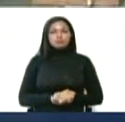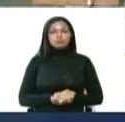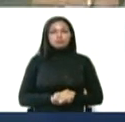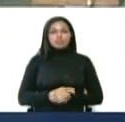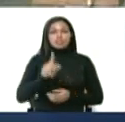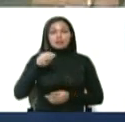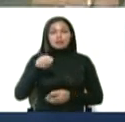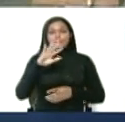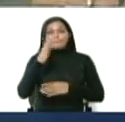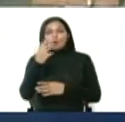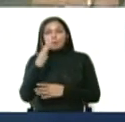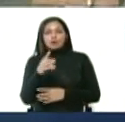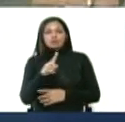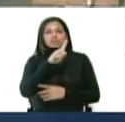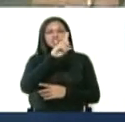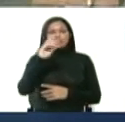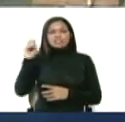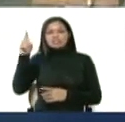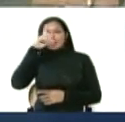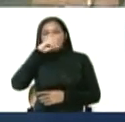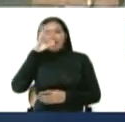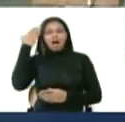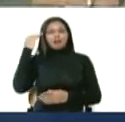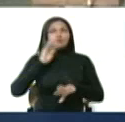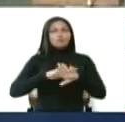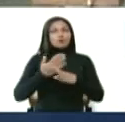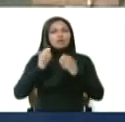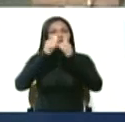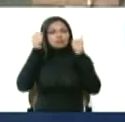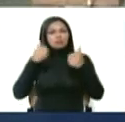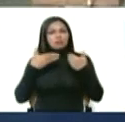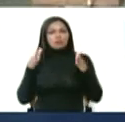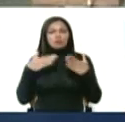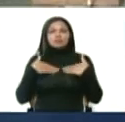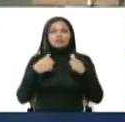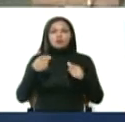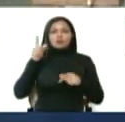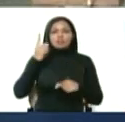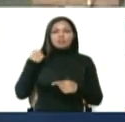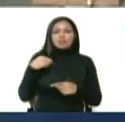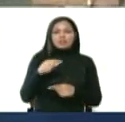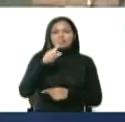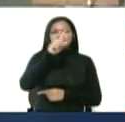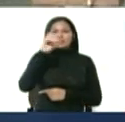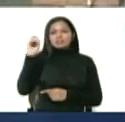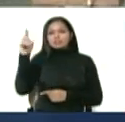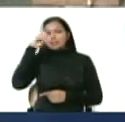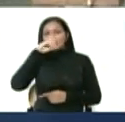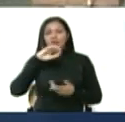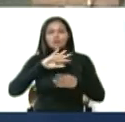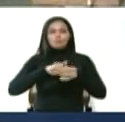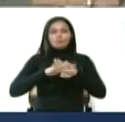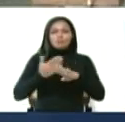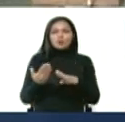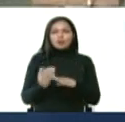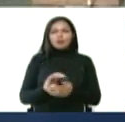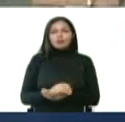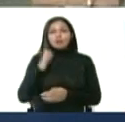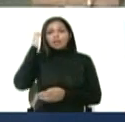tienen aproximadamente 100 años. Y ustedes me preguntan, ¿por qué los sistemas públicos de salud tienen 100 años? En Europa,